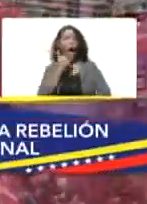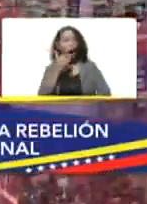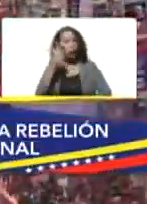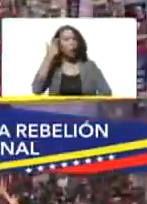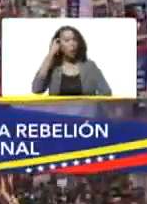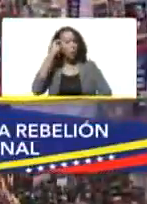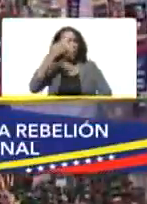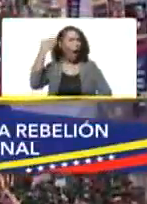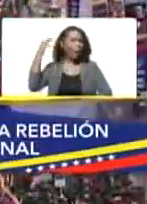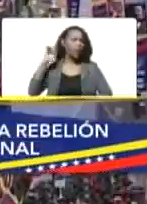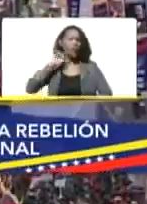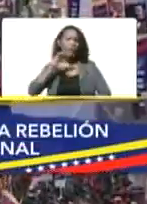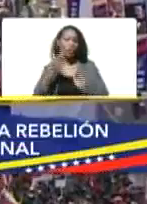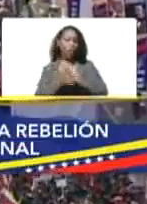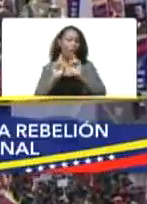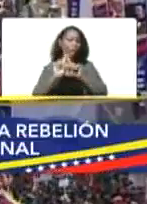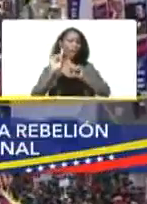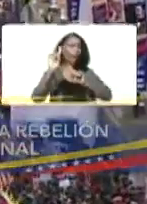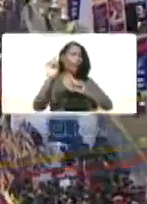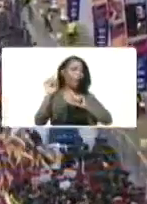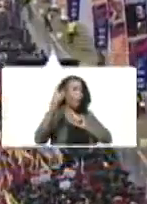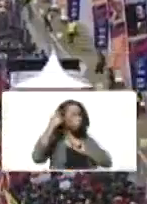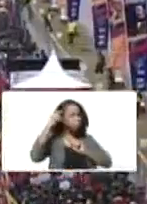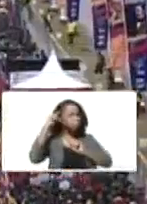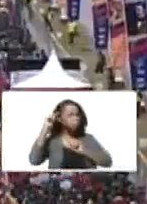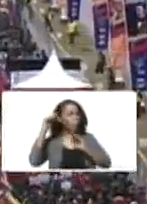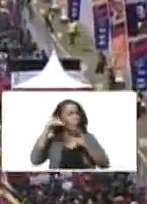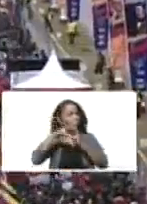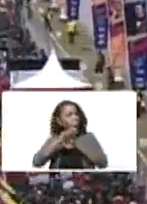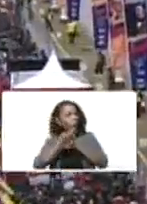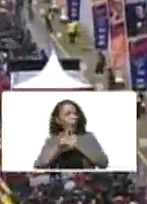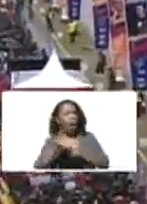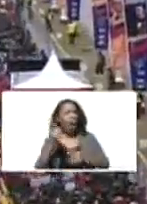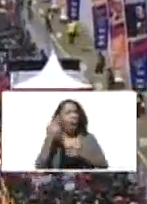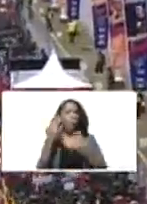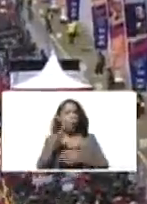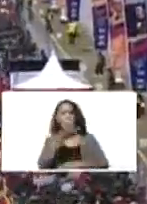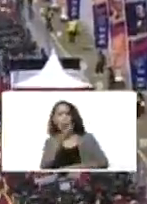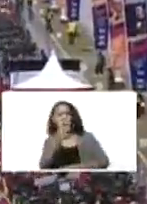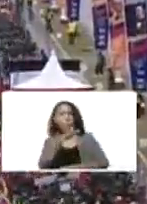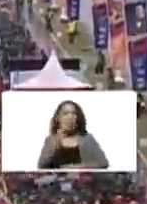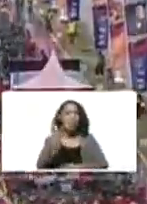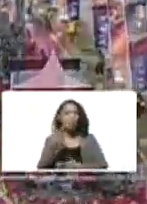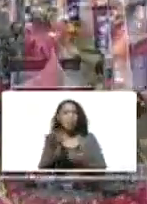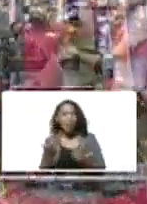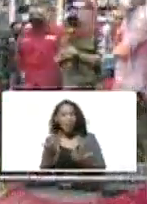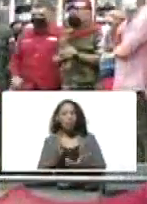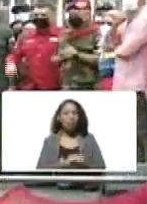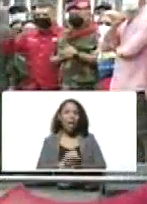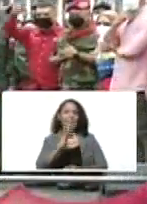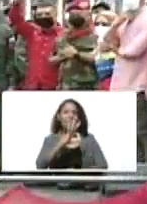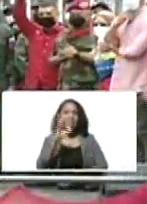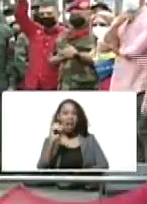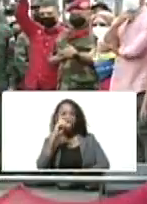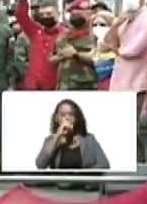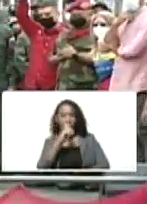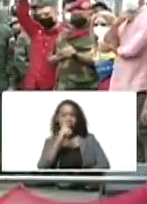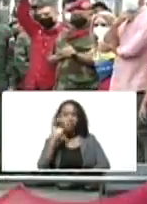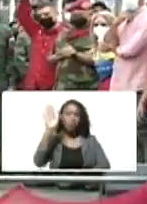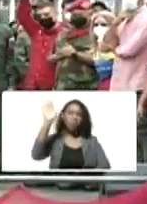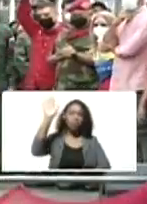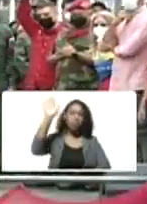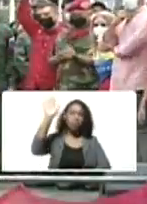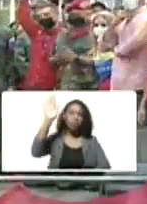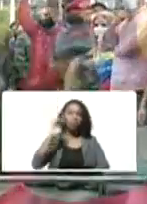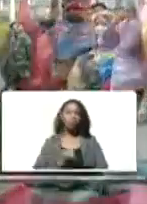queda? Lejano. Levanten los que tienen más o menos alrededor de 30 años.